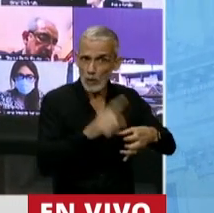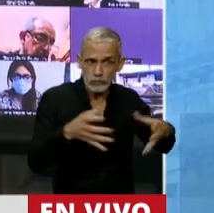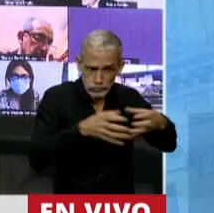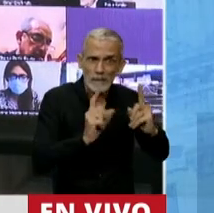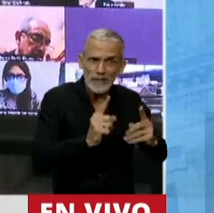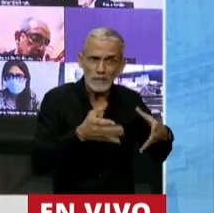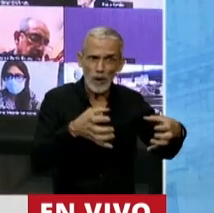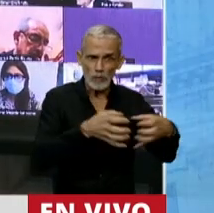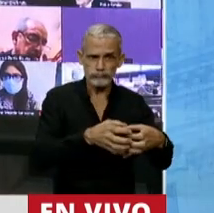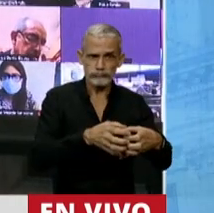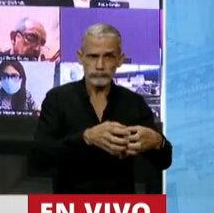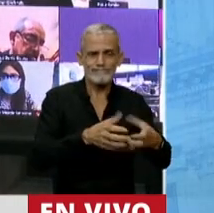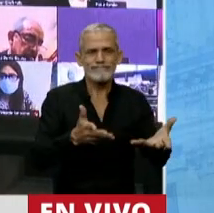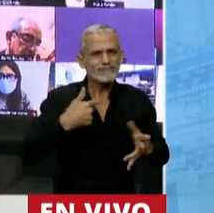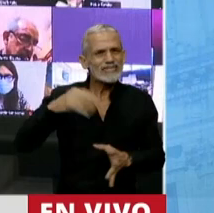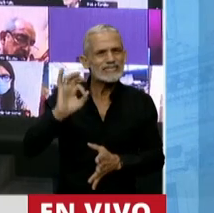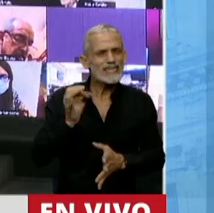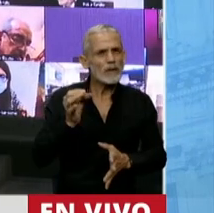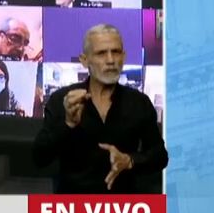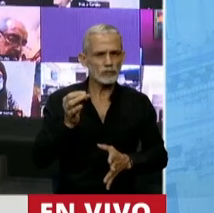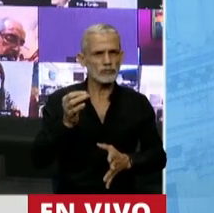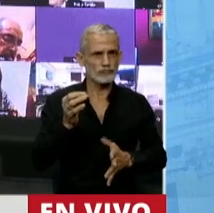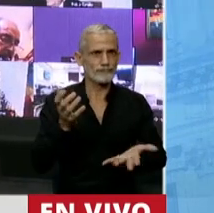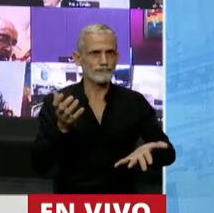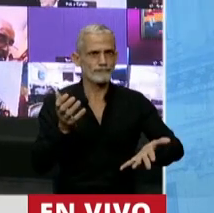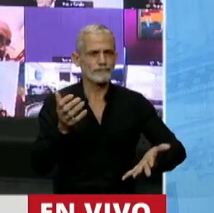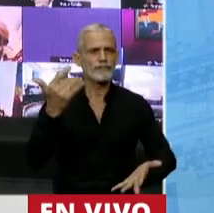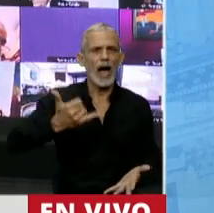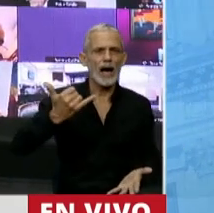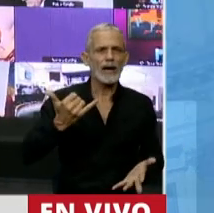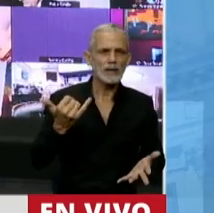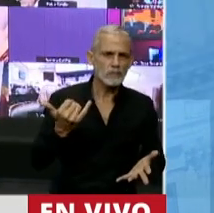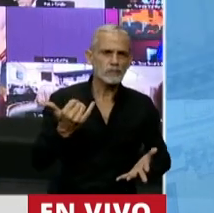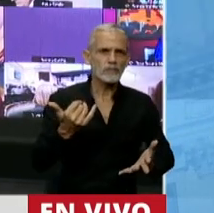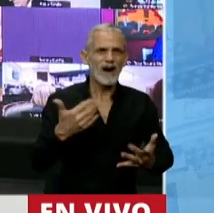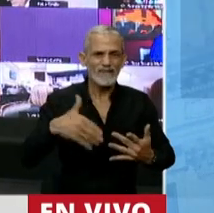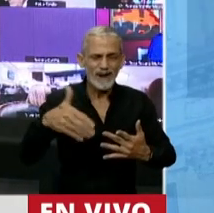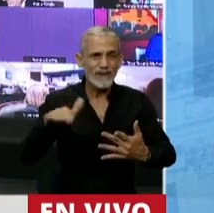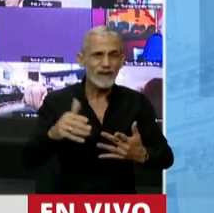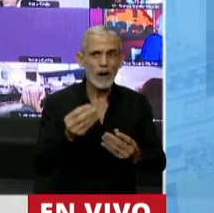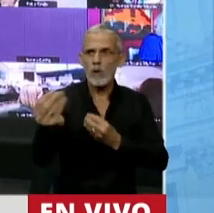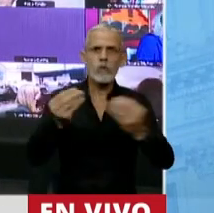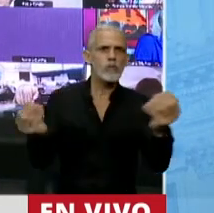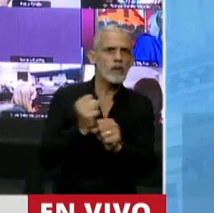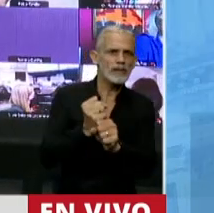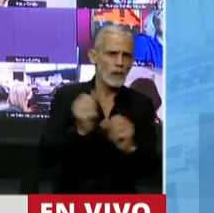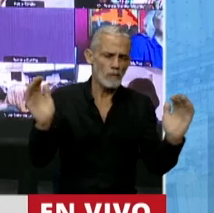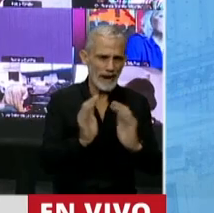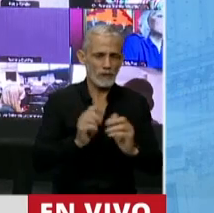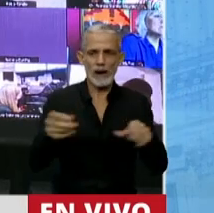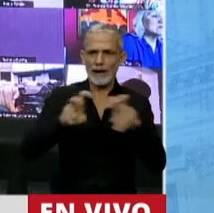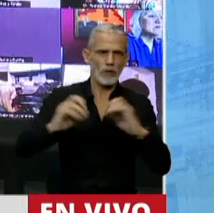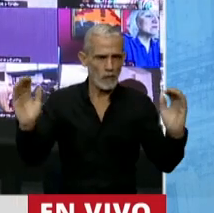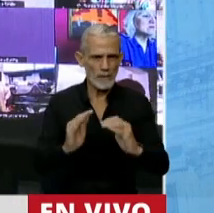bloque. Si sabemos, por lo tanto, que esto va a ser malo para el empleo, para la inversión, para la recaudación